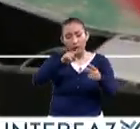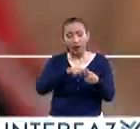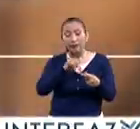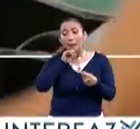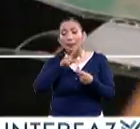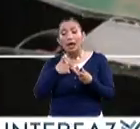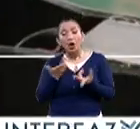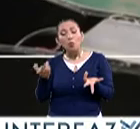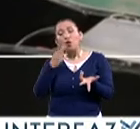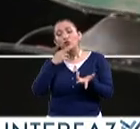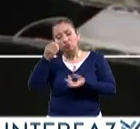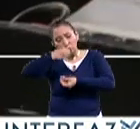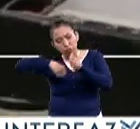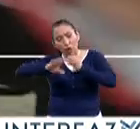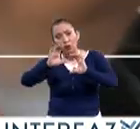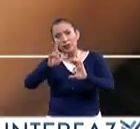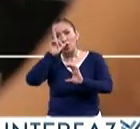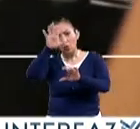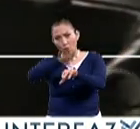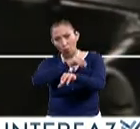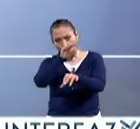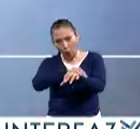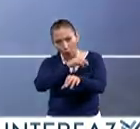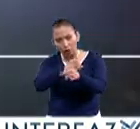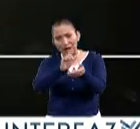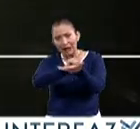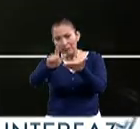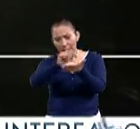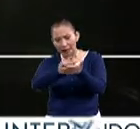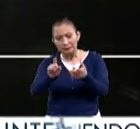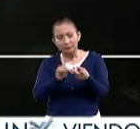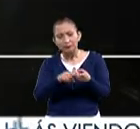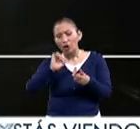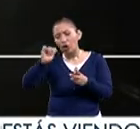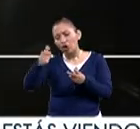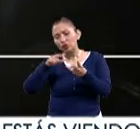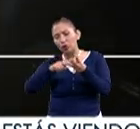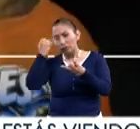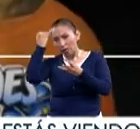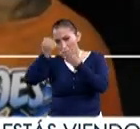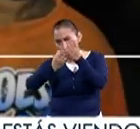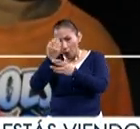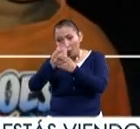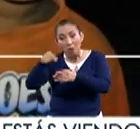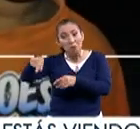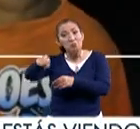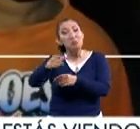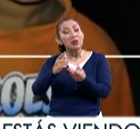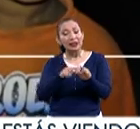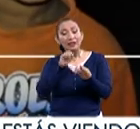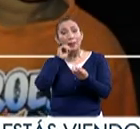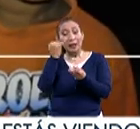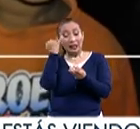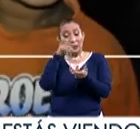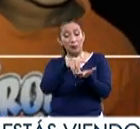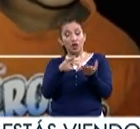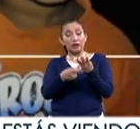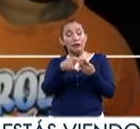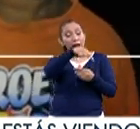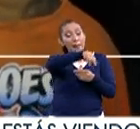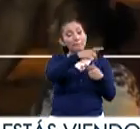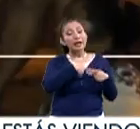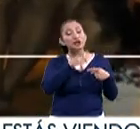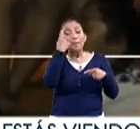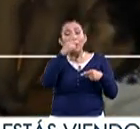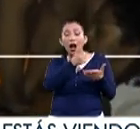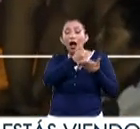un componente de uso renovable, de energías renovables, un componente de innovación. Es también una iniciativa hecha por los